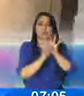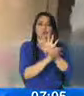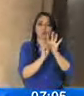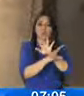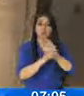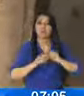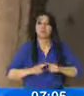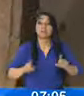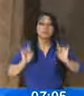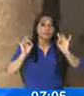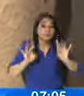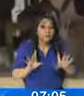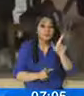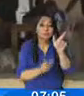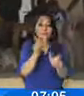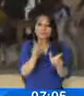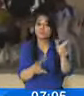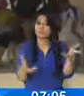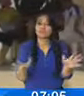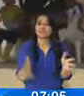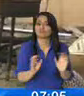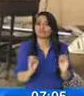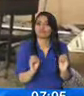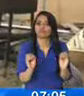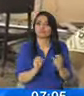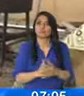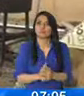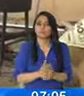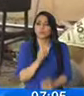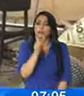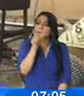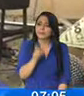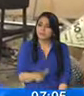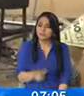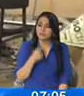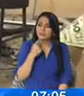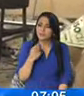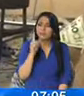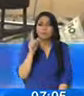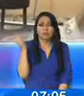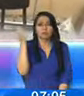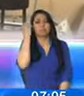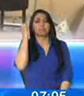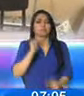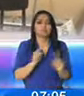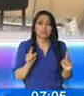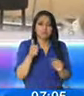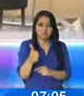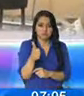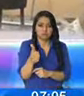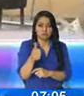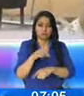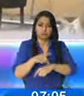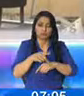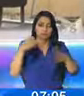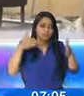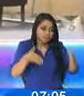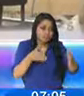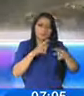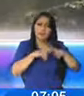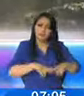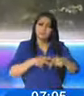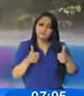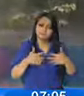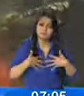Afortunadamente no hubo personas con mayor afectación una persona que Aparentemente Está golpeada pero ya la revisó el personal de paramédicos pero está